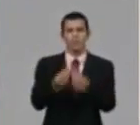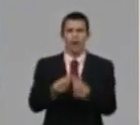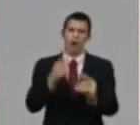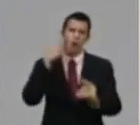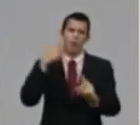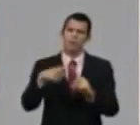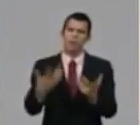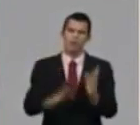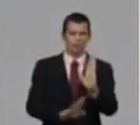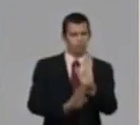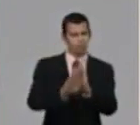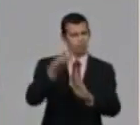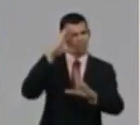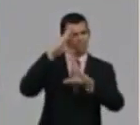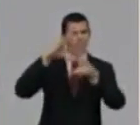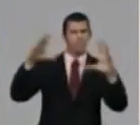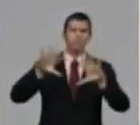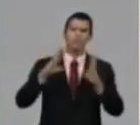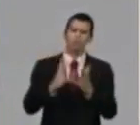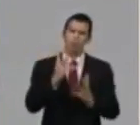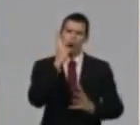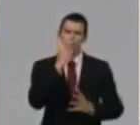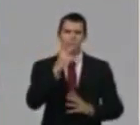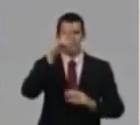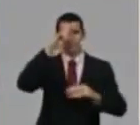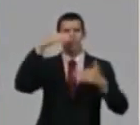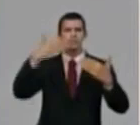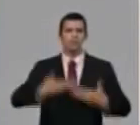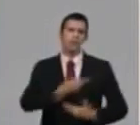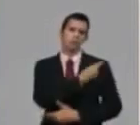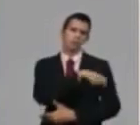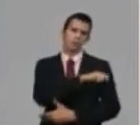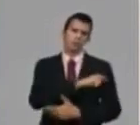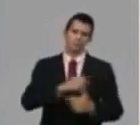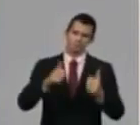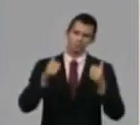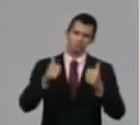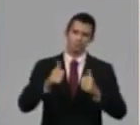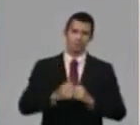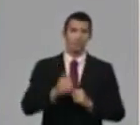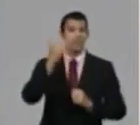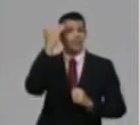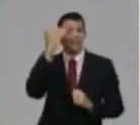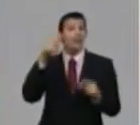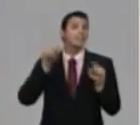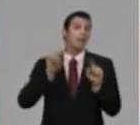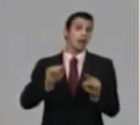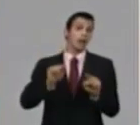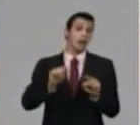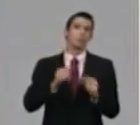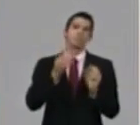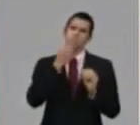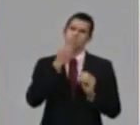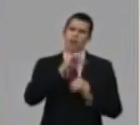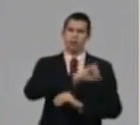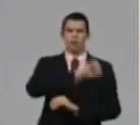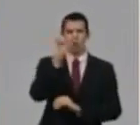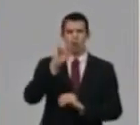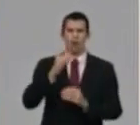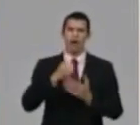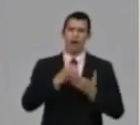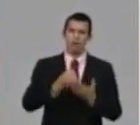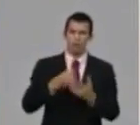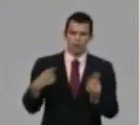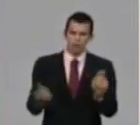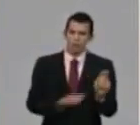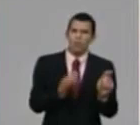salud. Y nos pone en mejores condiciones para enfrentar todo esta pandemia. Ahora, estos recursos son insuficientes para